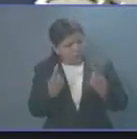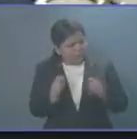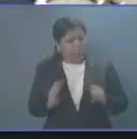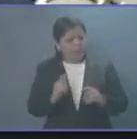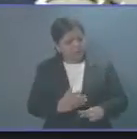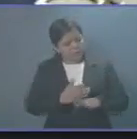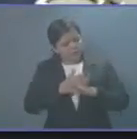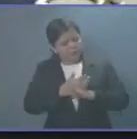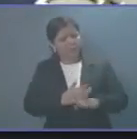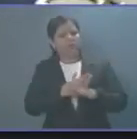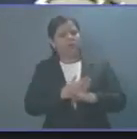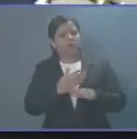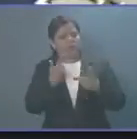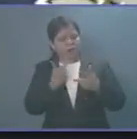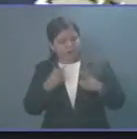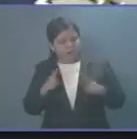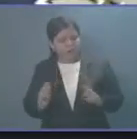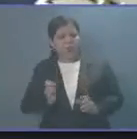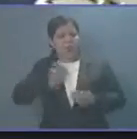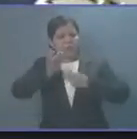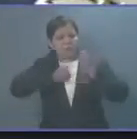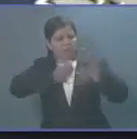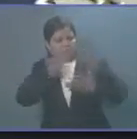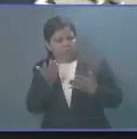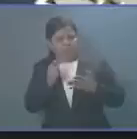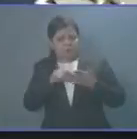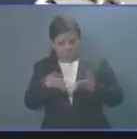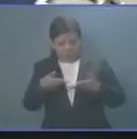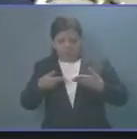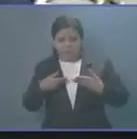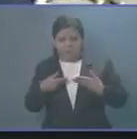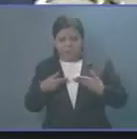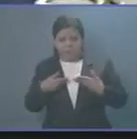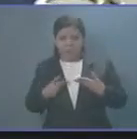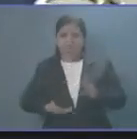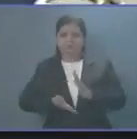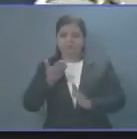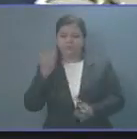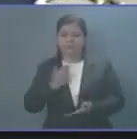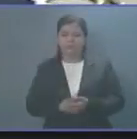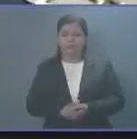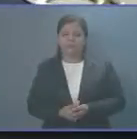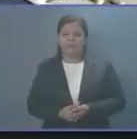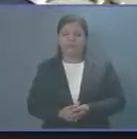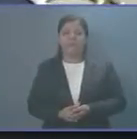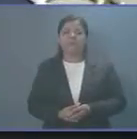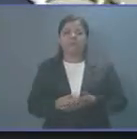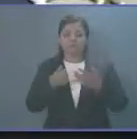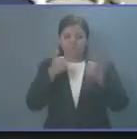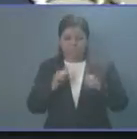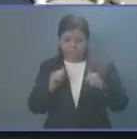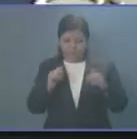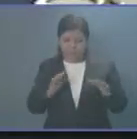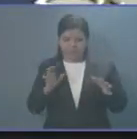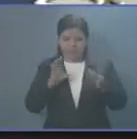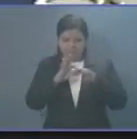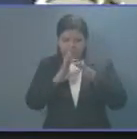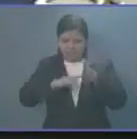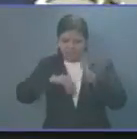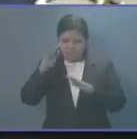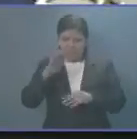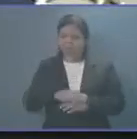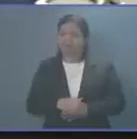defender la libertad de expresión y el derecho a la información que todos los ciudadanos y ciudadanas de este país